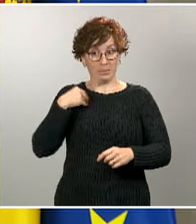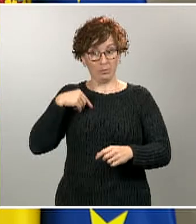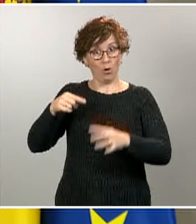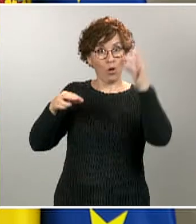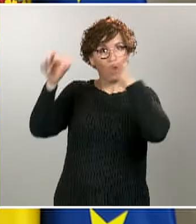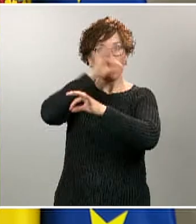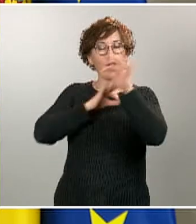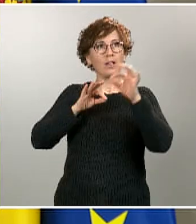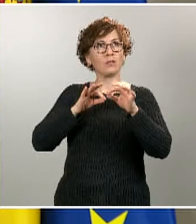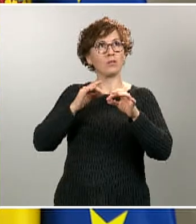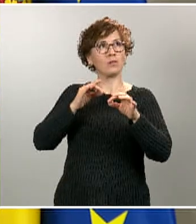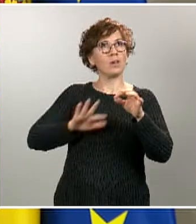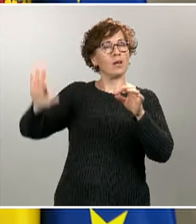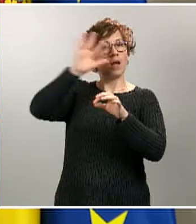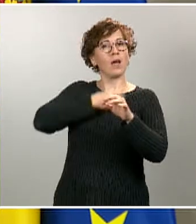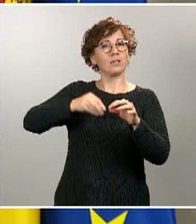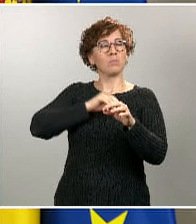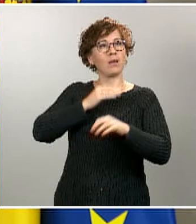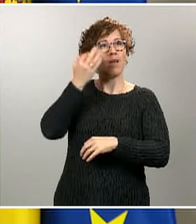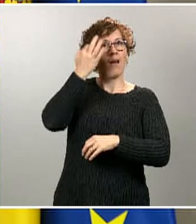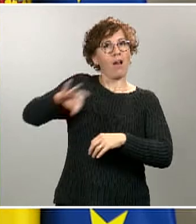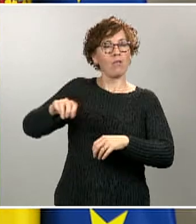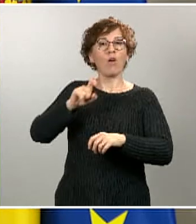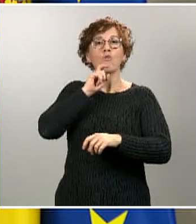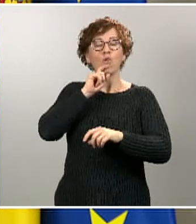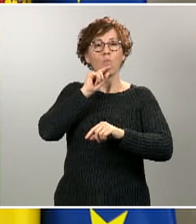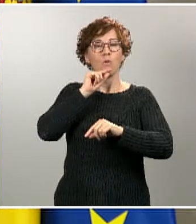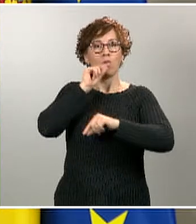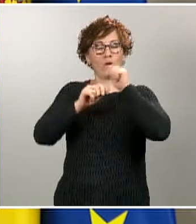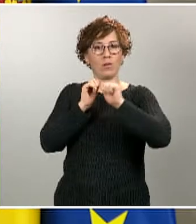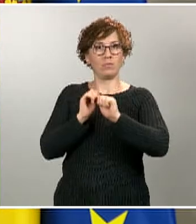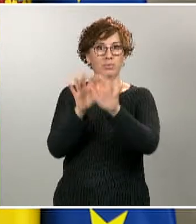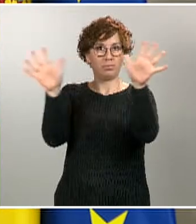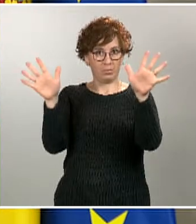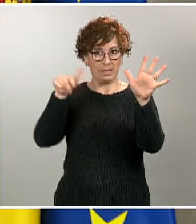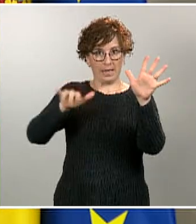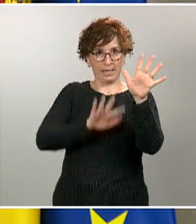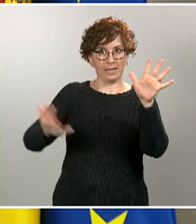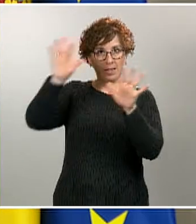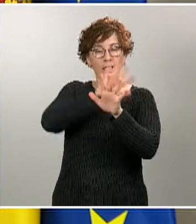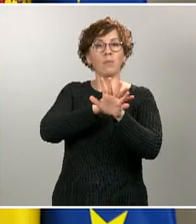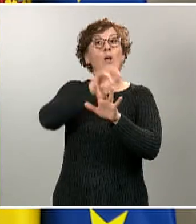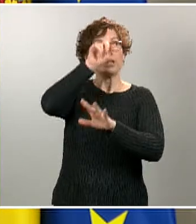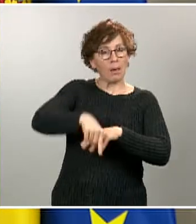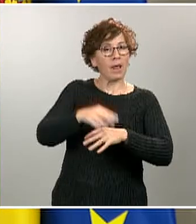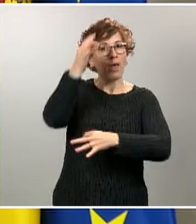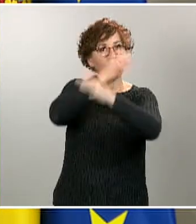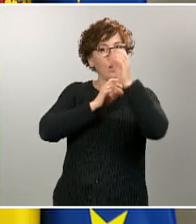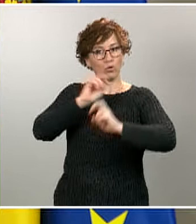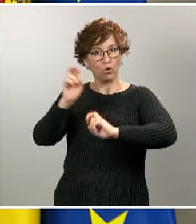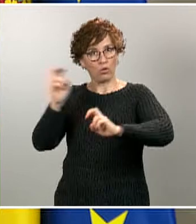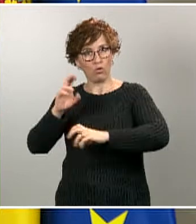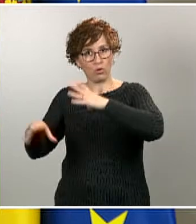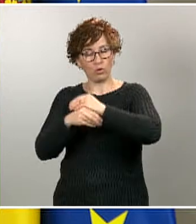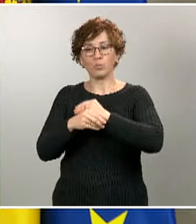muchos otros elementos que estamos siguiendo, en particular los casos notificados, en particular el incremento de test que estamos haciendo,